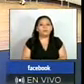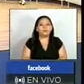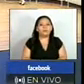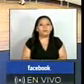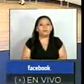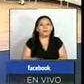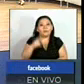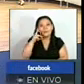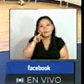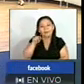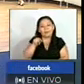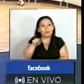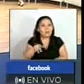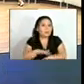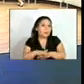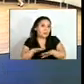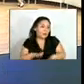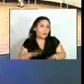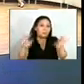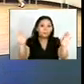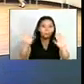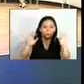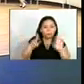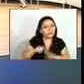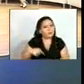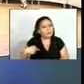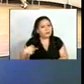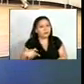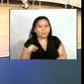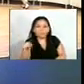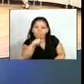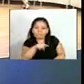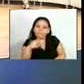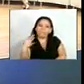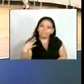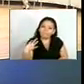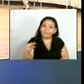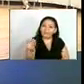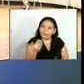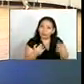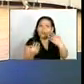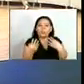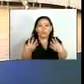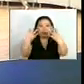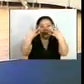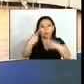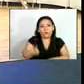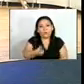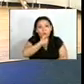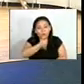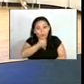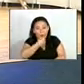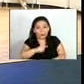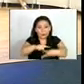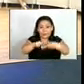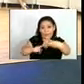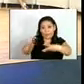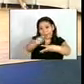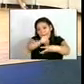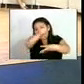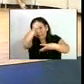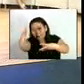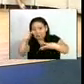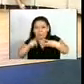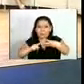De esta forma nos tenemos que despedir siempre haciéndoles la invitación que mañana se informe con nosotros en nuestras tres emisiones y en la